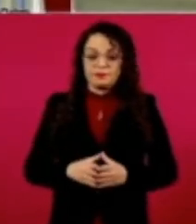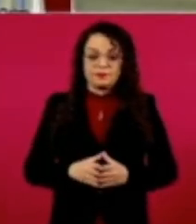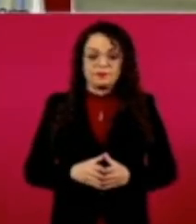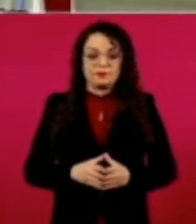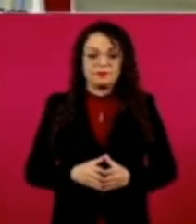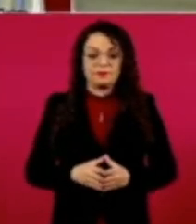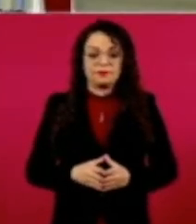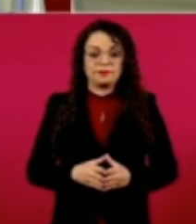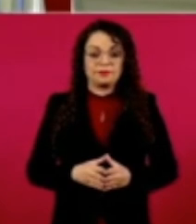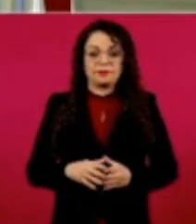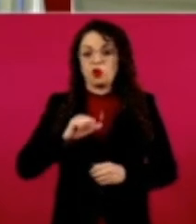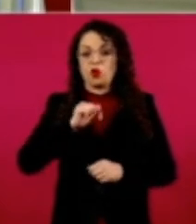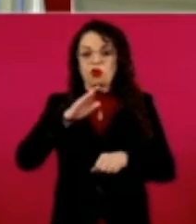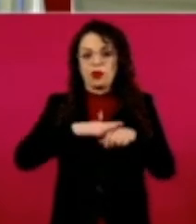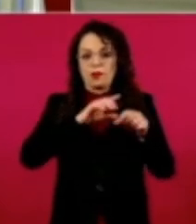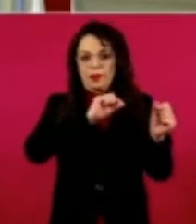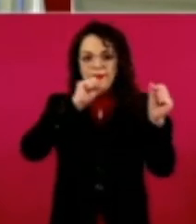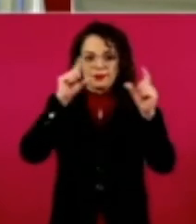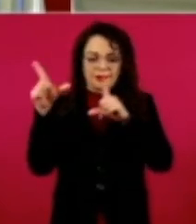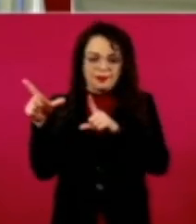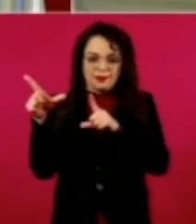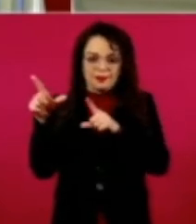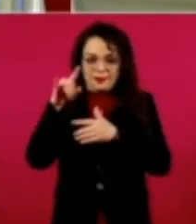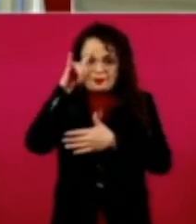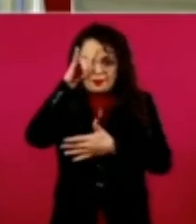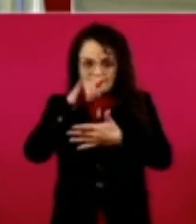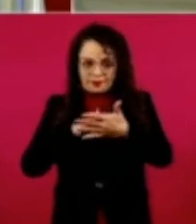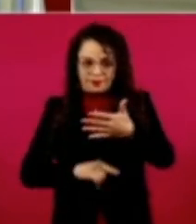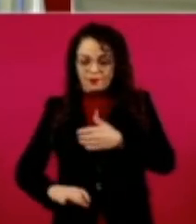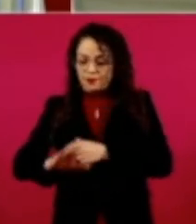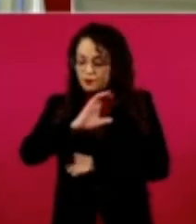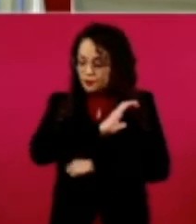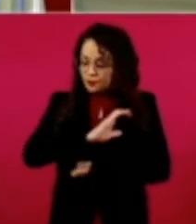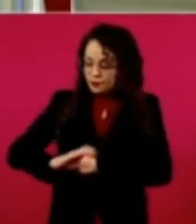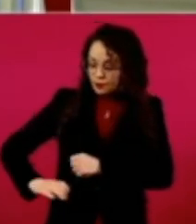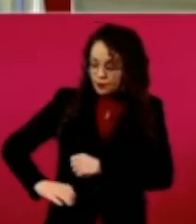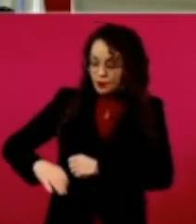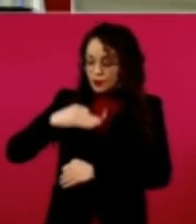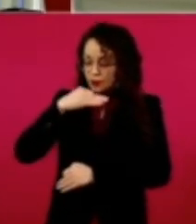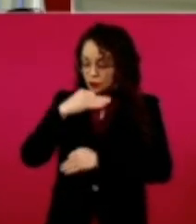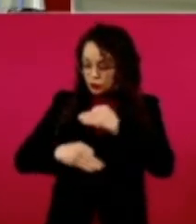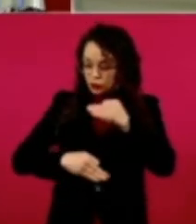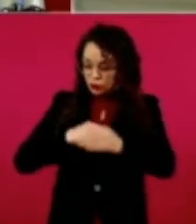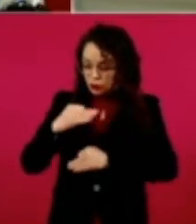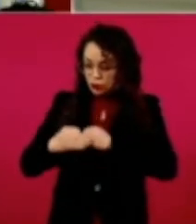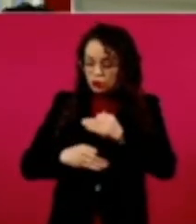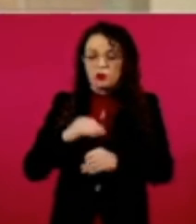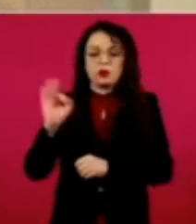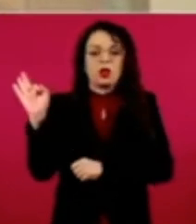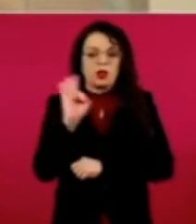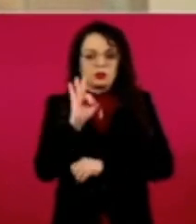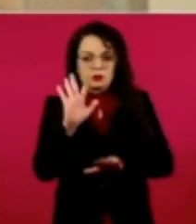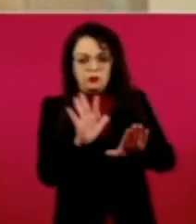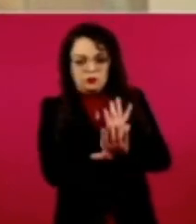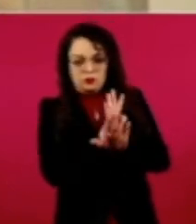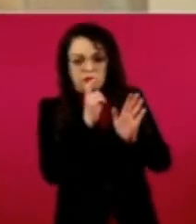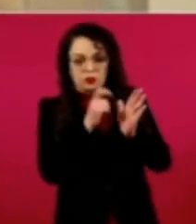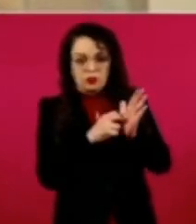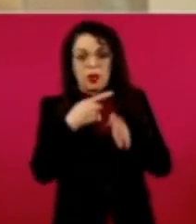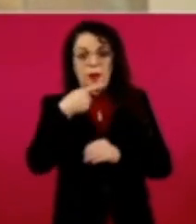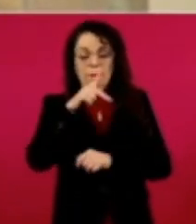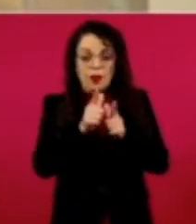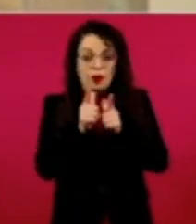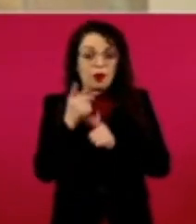Todos los candidatos se podrán modificar siempre y cuando existe el acuerdo de los partidos